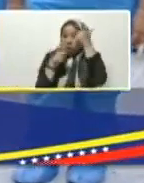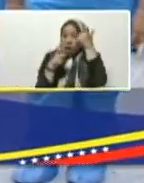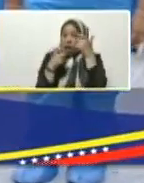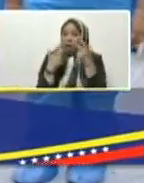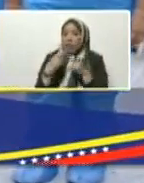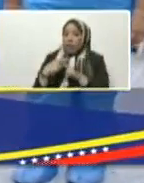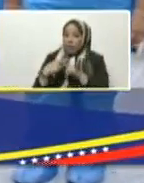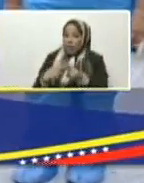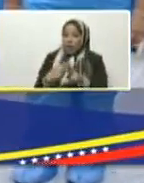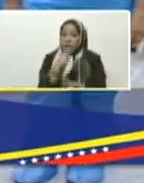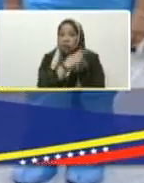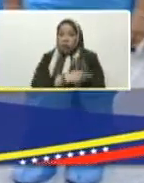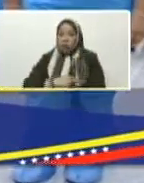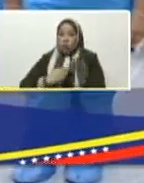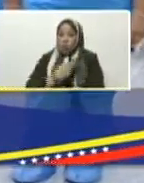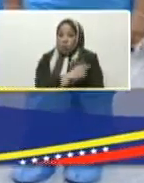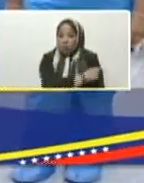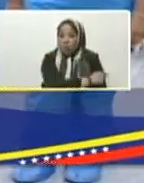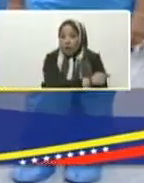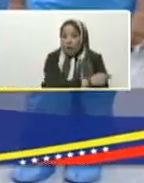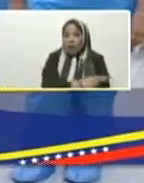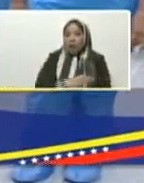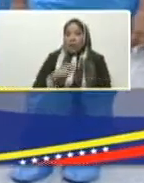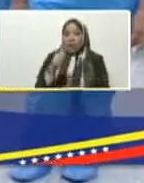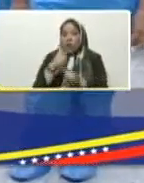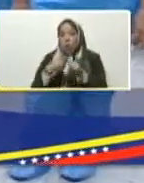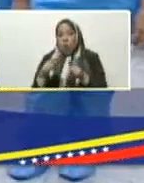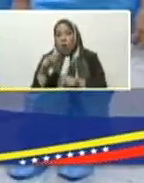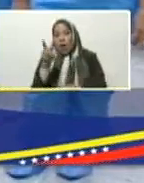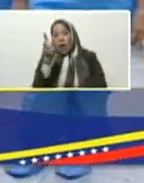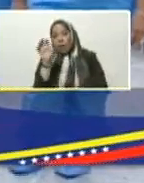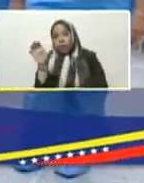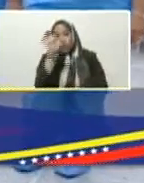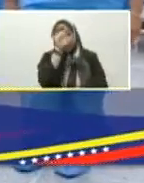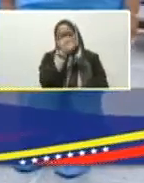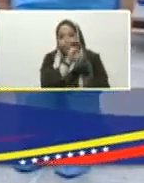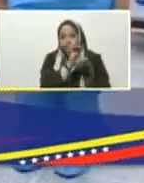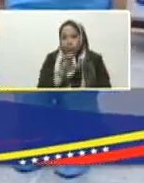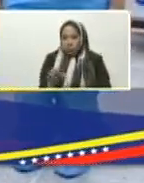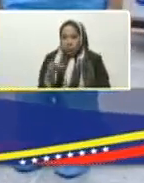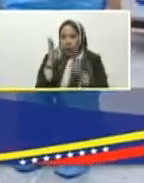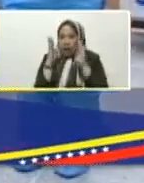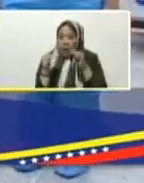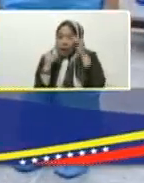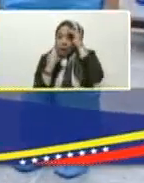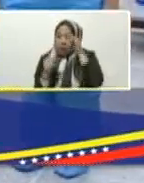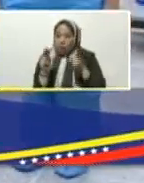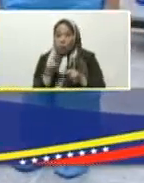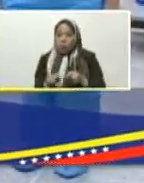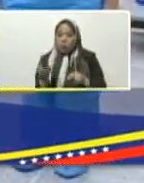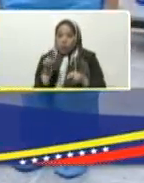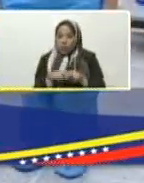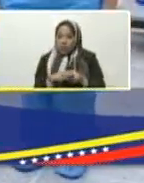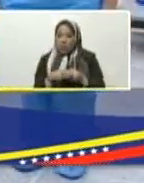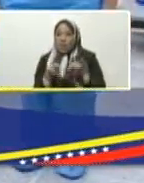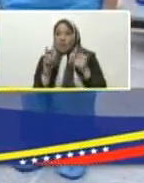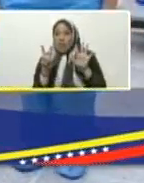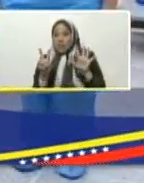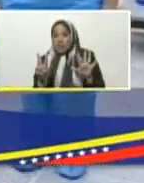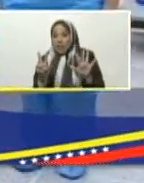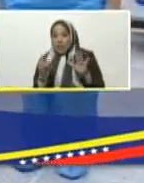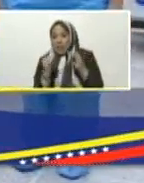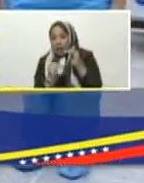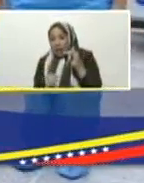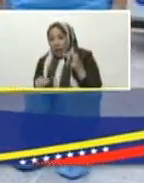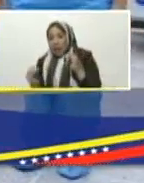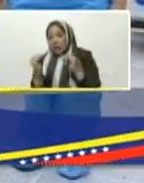centrooccidente, porque aquí atendemos población también de otros estados. Es una extraordinaria infraestructura de 7 pisos. Me están